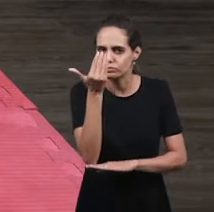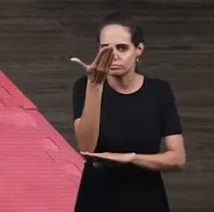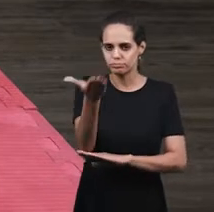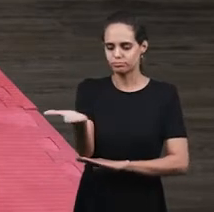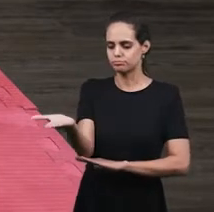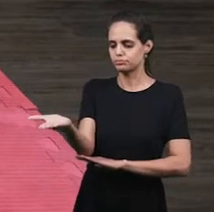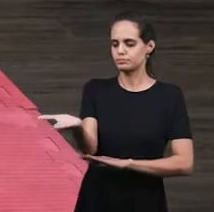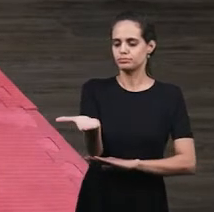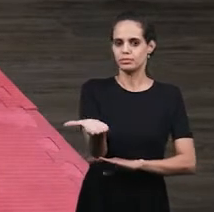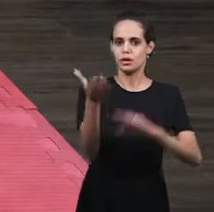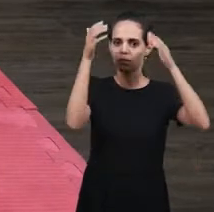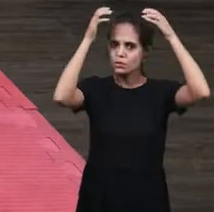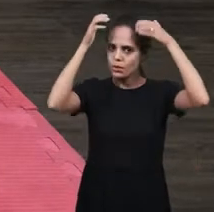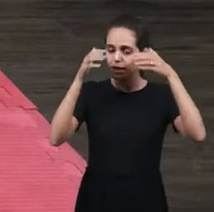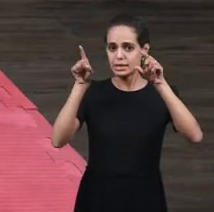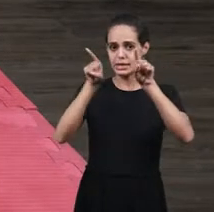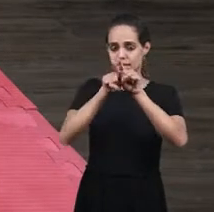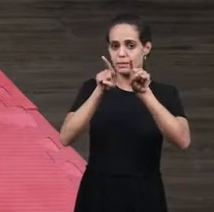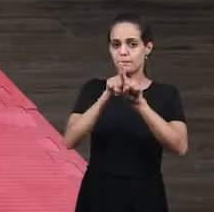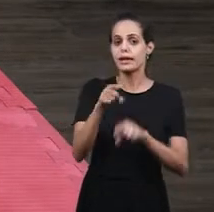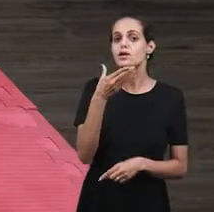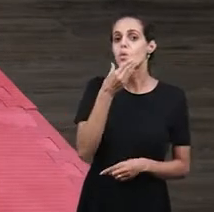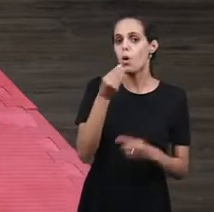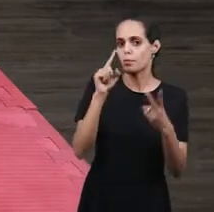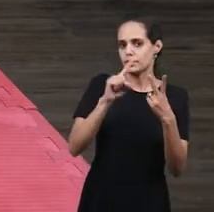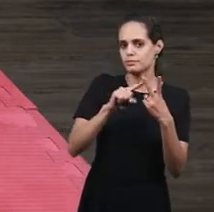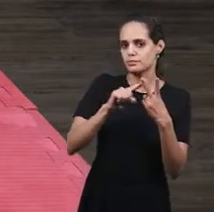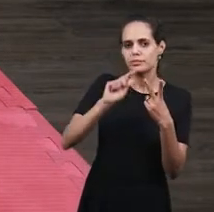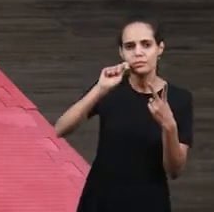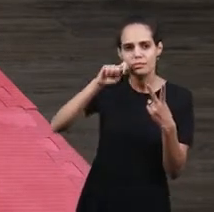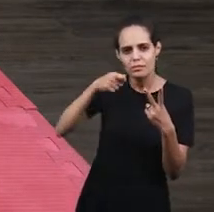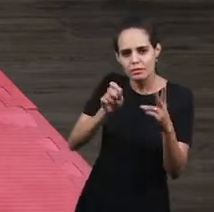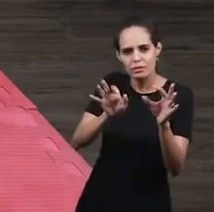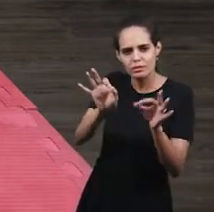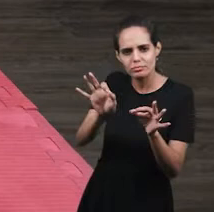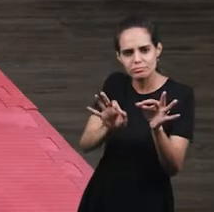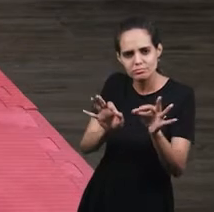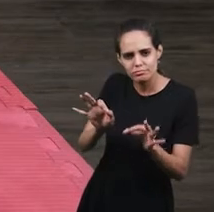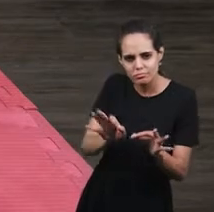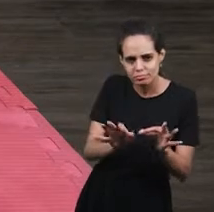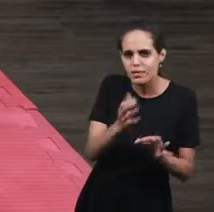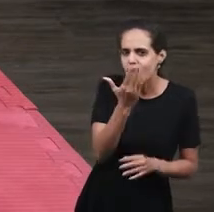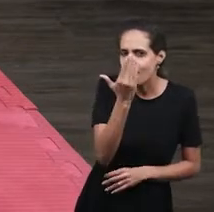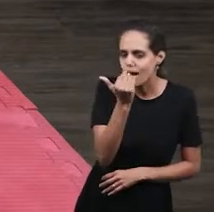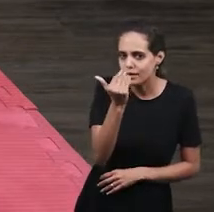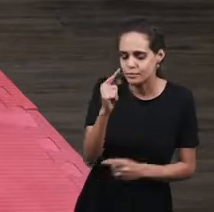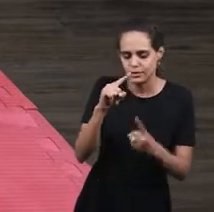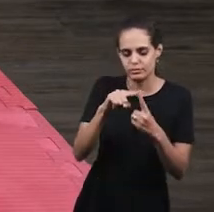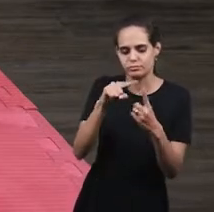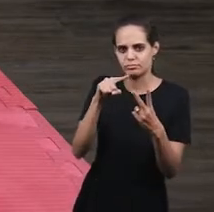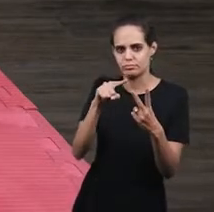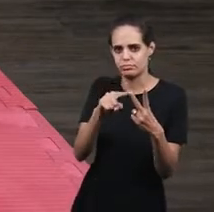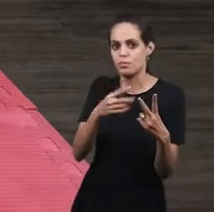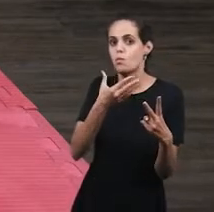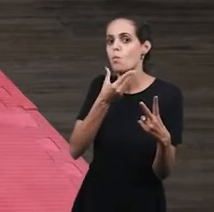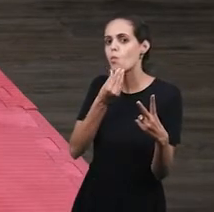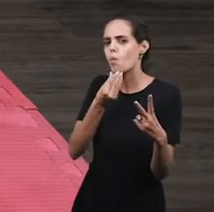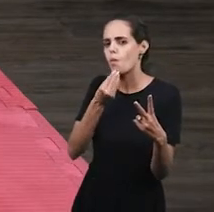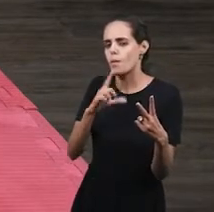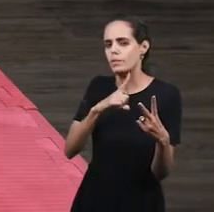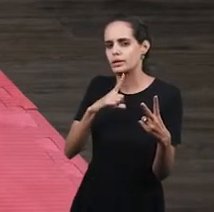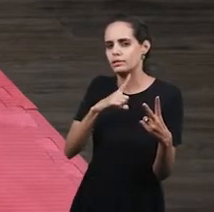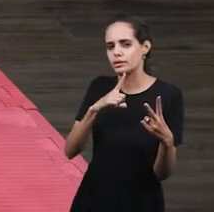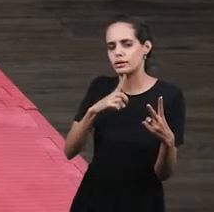para el rey y un panadero que preparaba los alimentos. Cada uno de estos